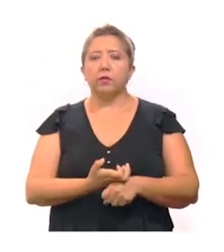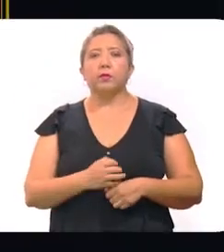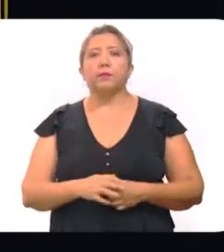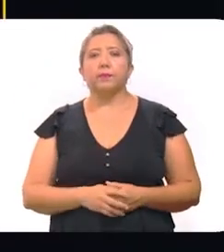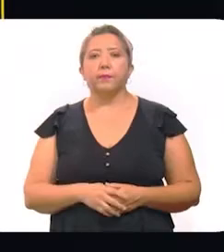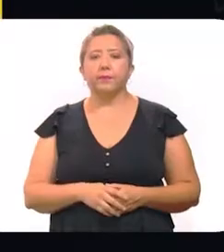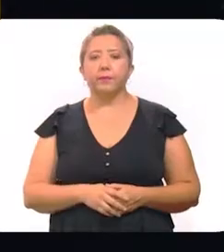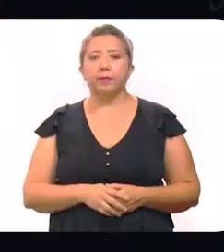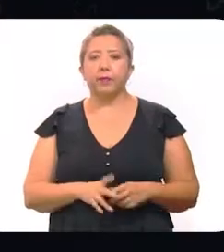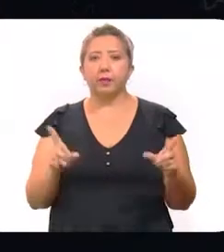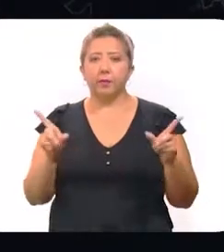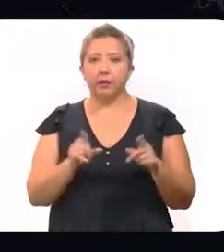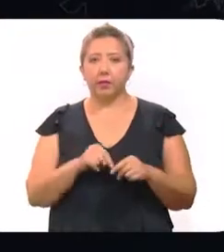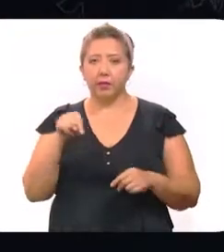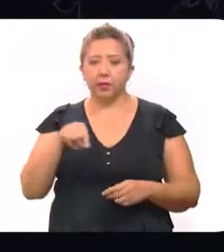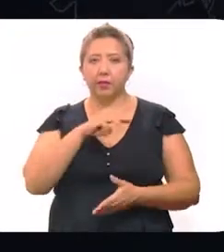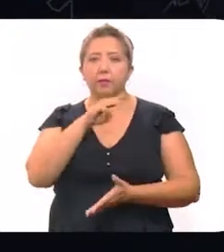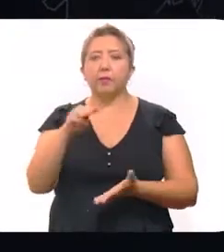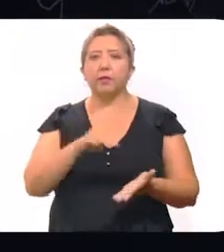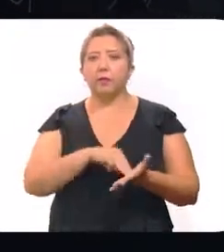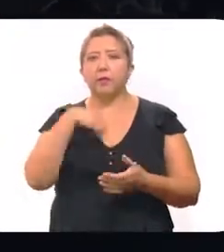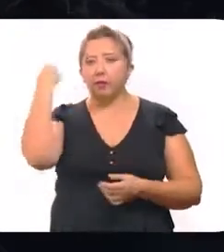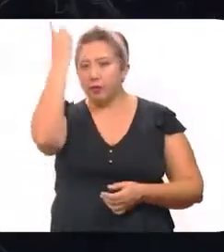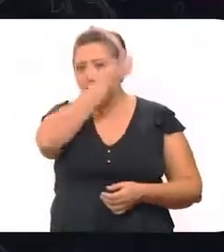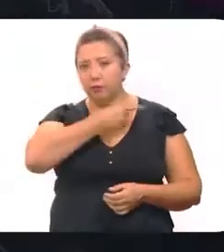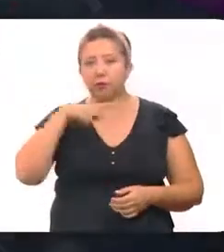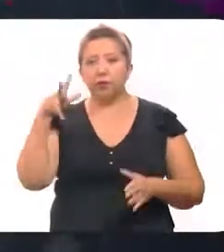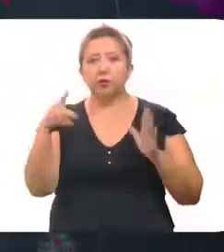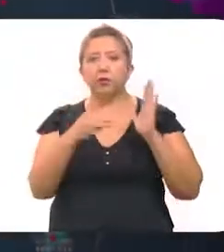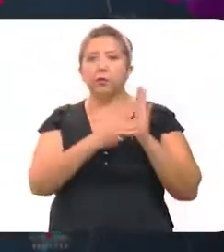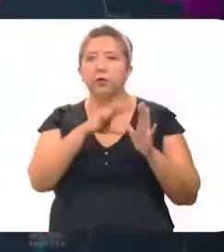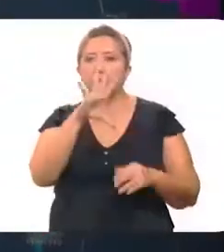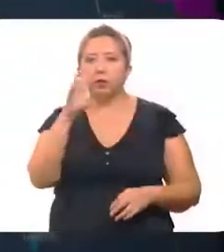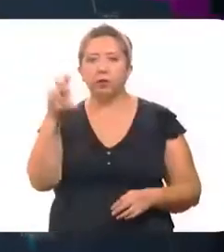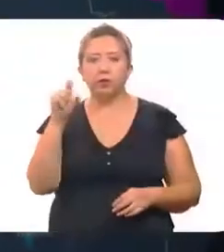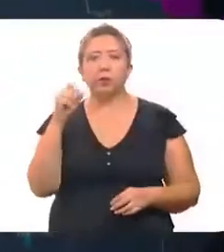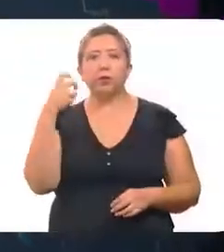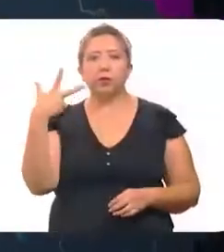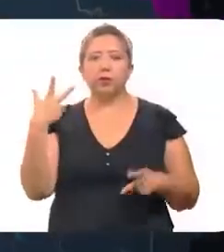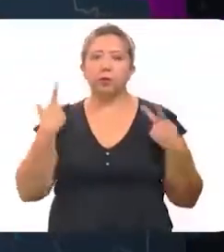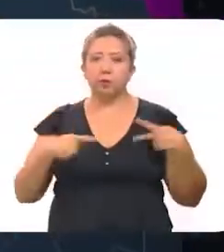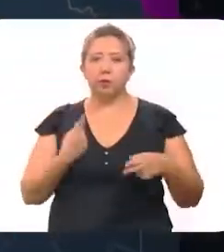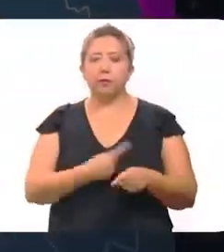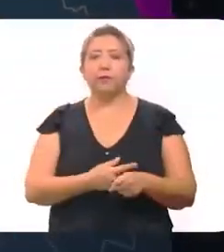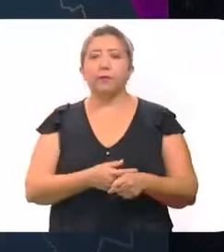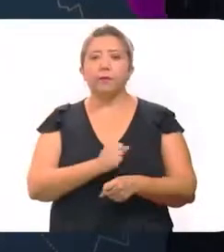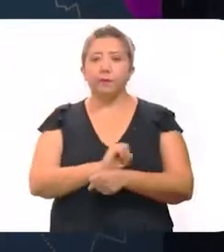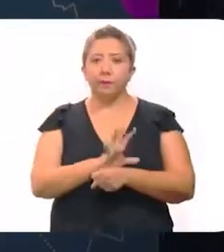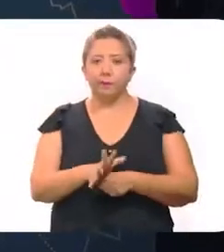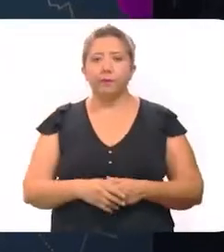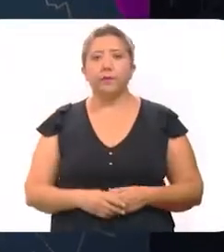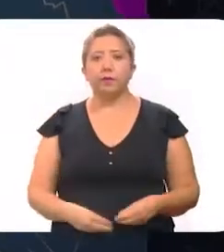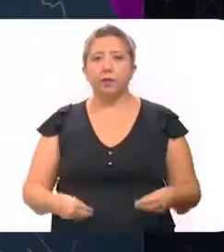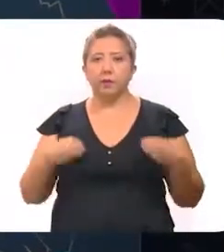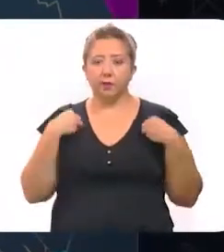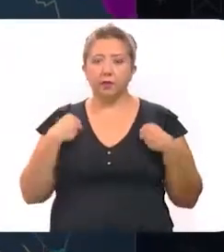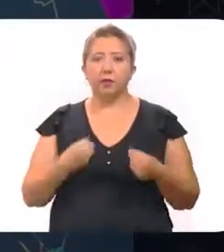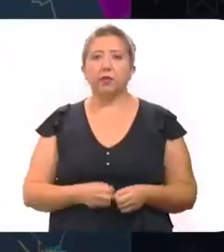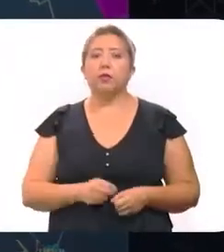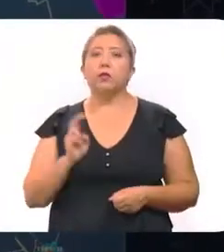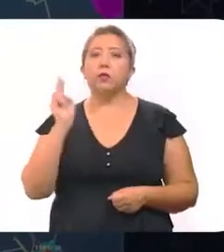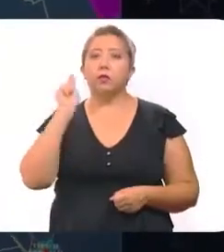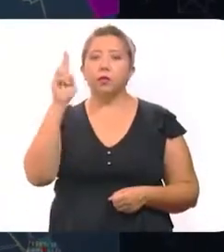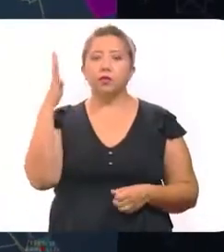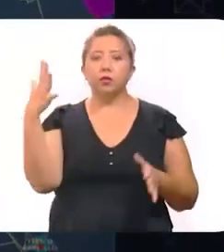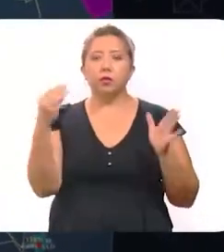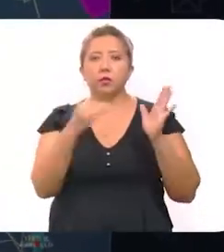estado. Específicamente en Mérida se han diagnosticado 18.528 personas contagiadas de coronavirus, que viven en la zona